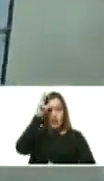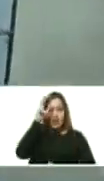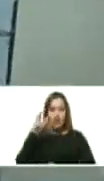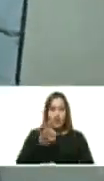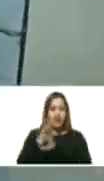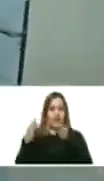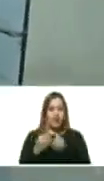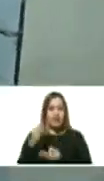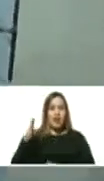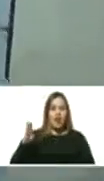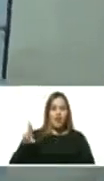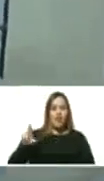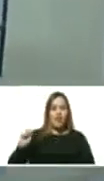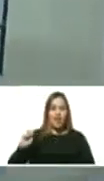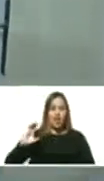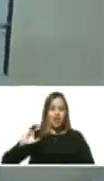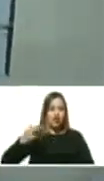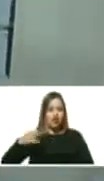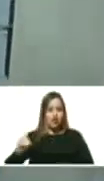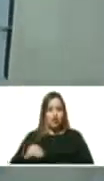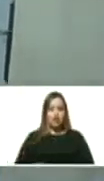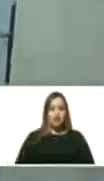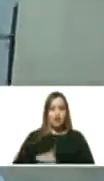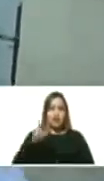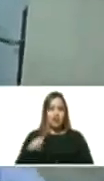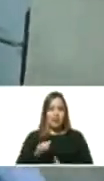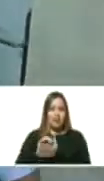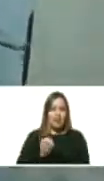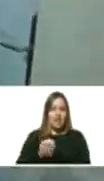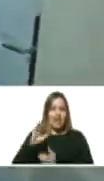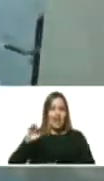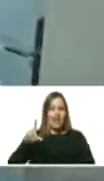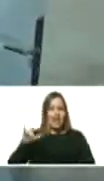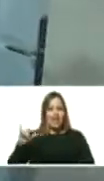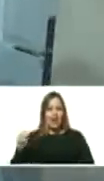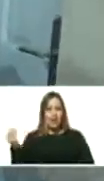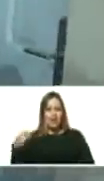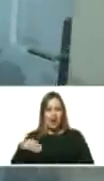y la compañera Marín, Delia Marín, con su hijo